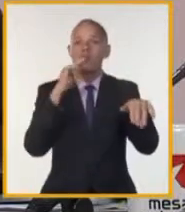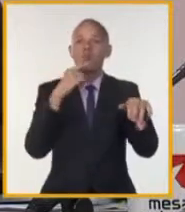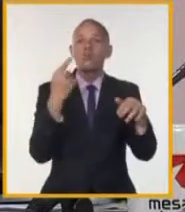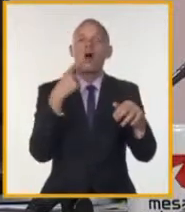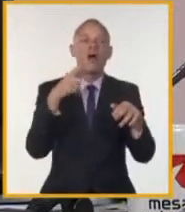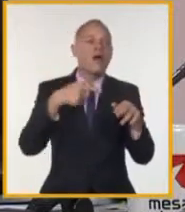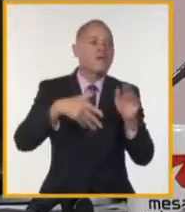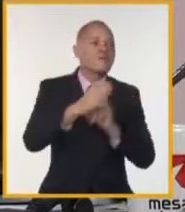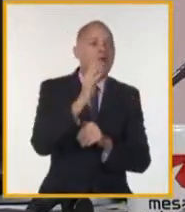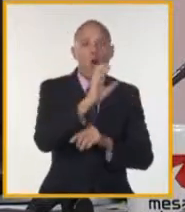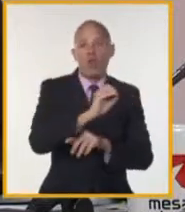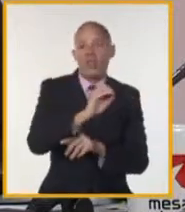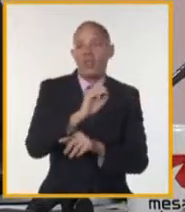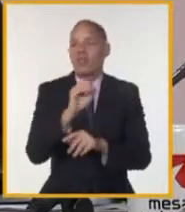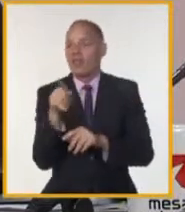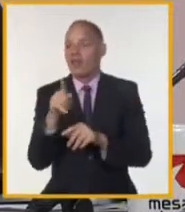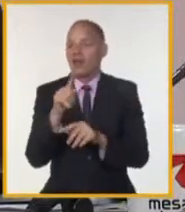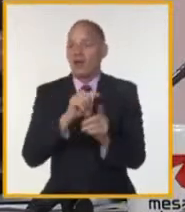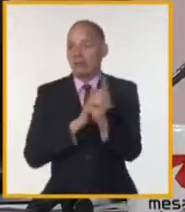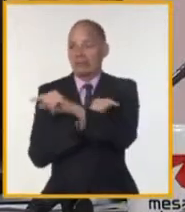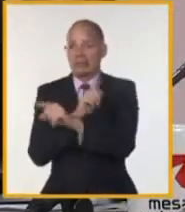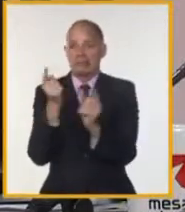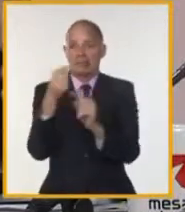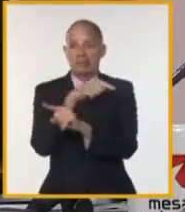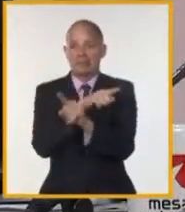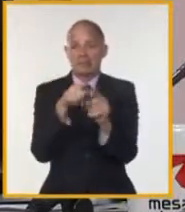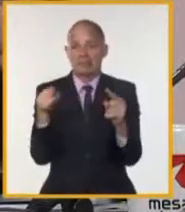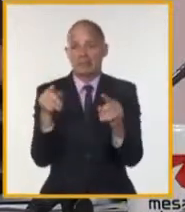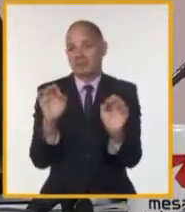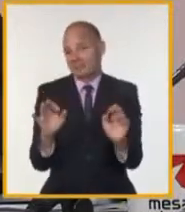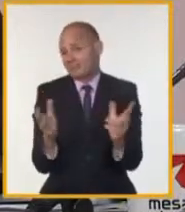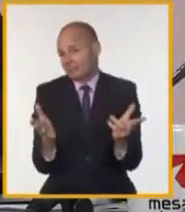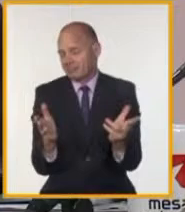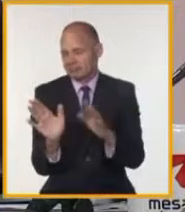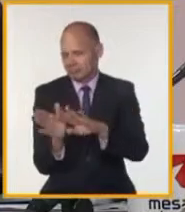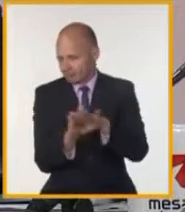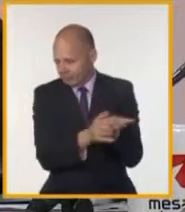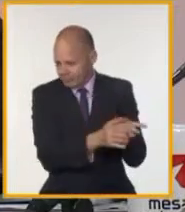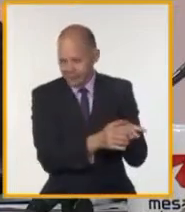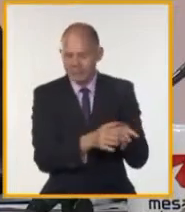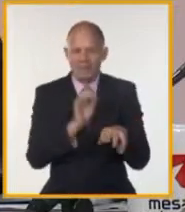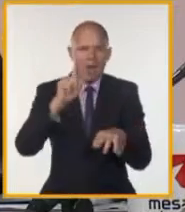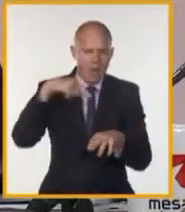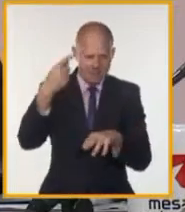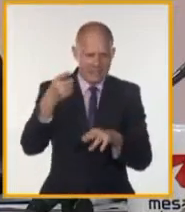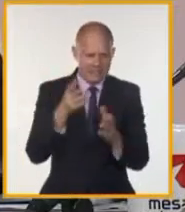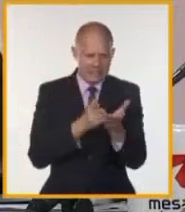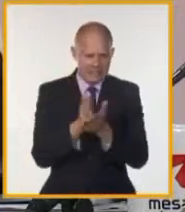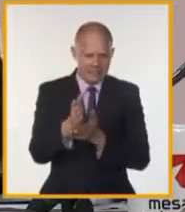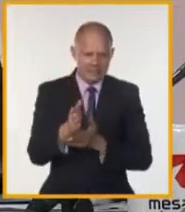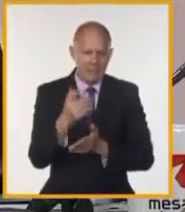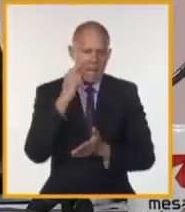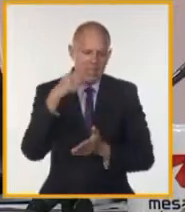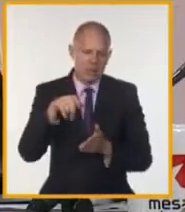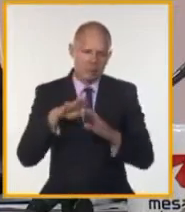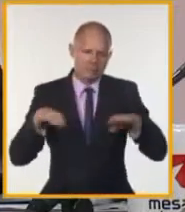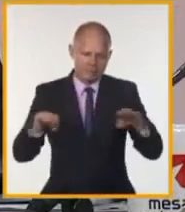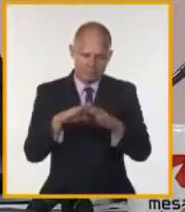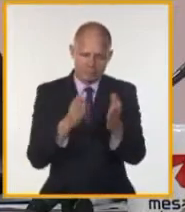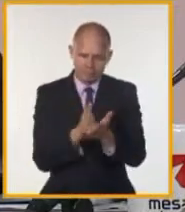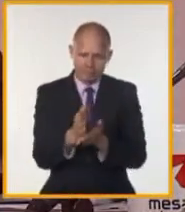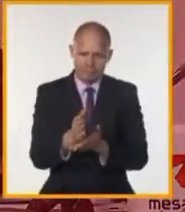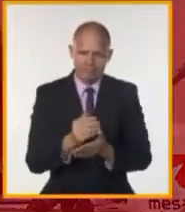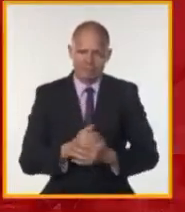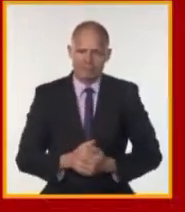tendremos preguntas a ustedes sobre este tema, pero tenemos otros invitados y queremos también que ellos nos aporten informaciones en nuestra mesa redonda. Gracias, Aidel.